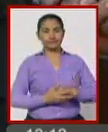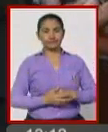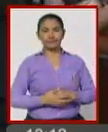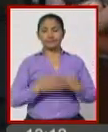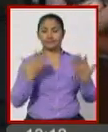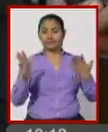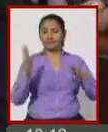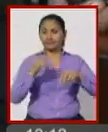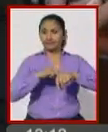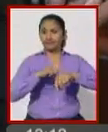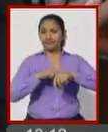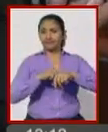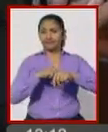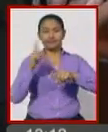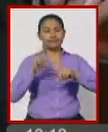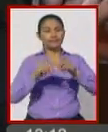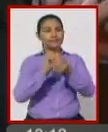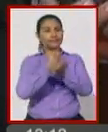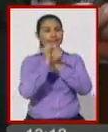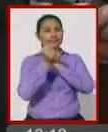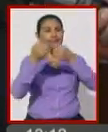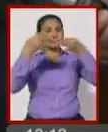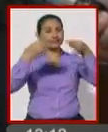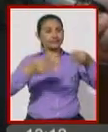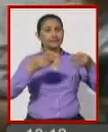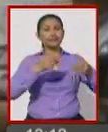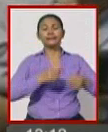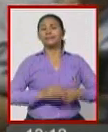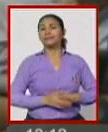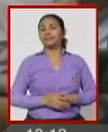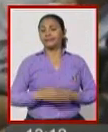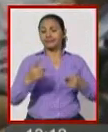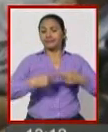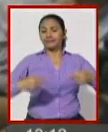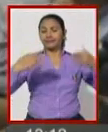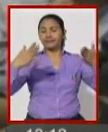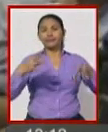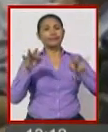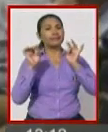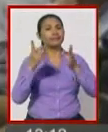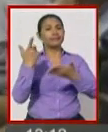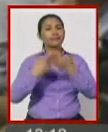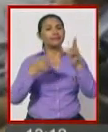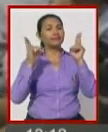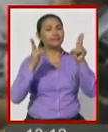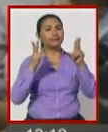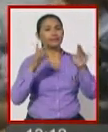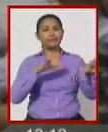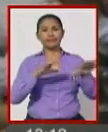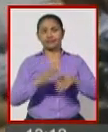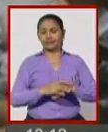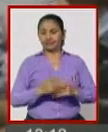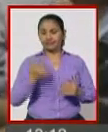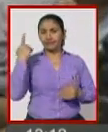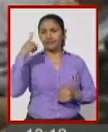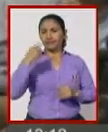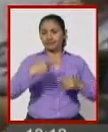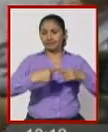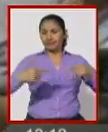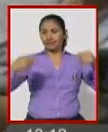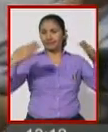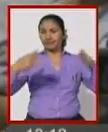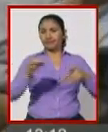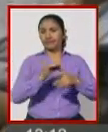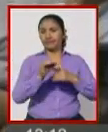Eso en este momento es irreversible, hay una determinación judicial. La oposición repudia la celeridad de tratamiento en los casos para la